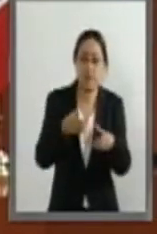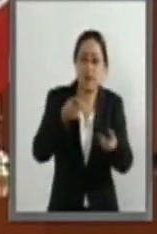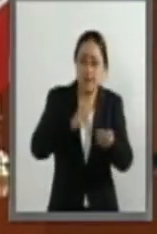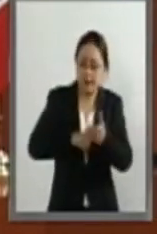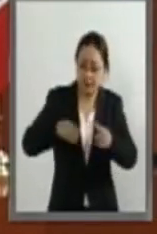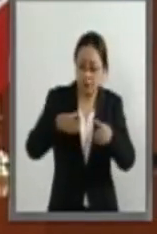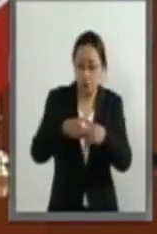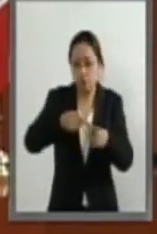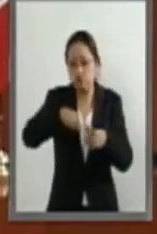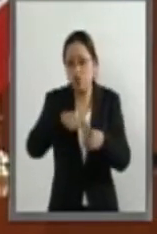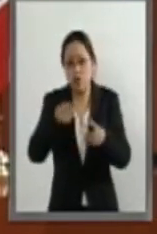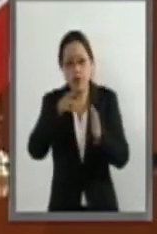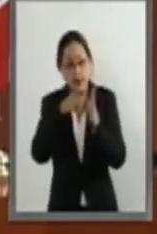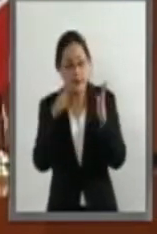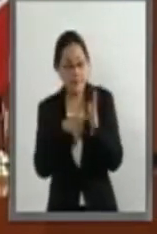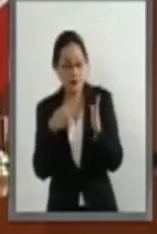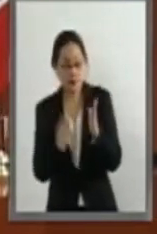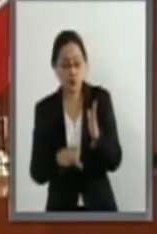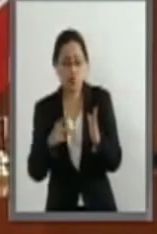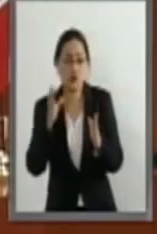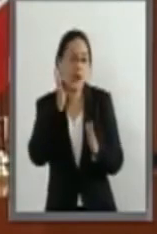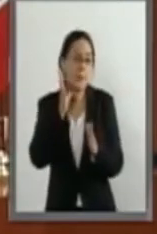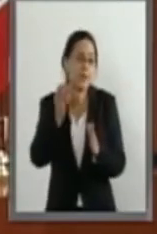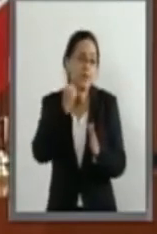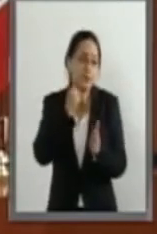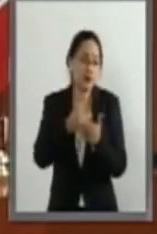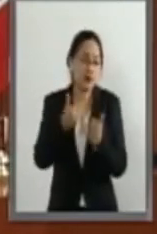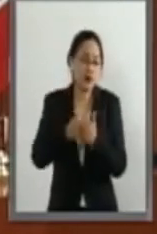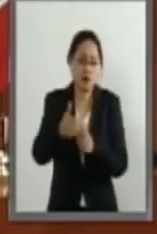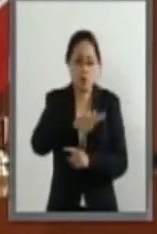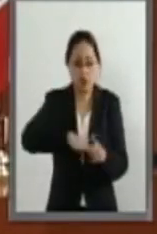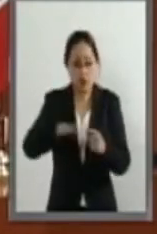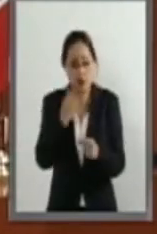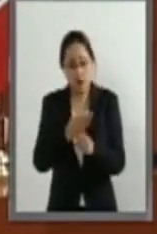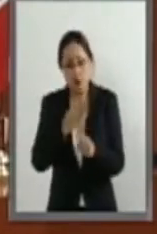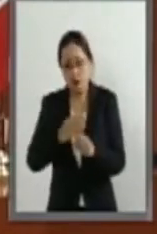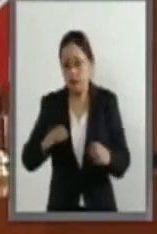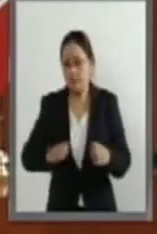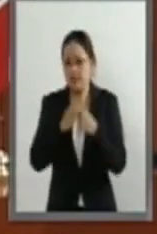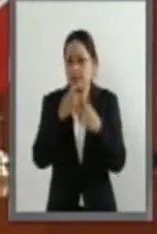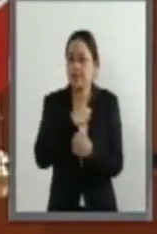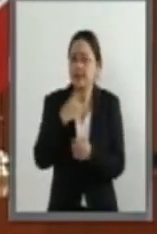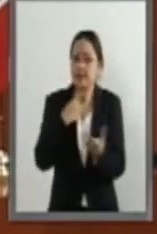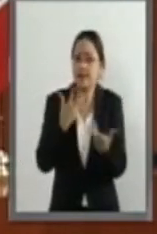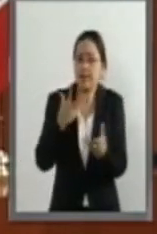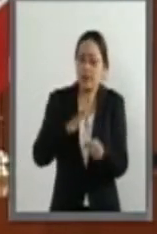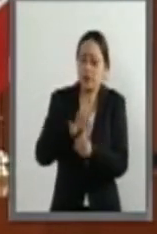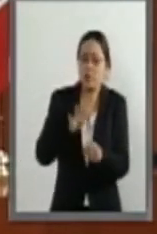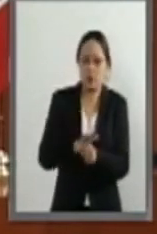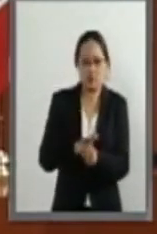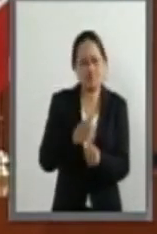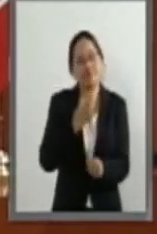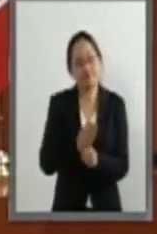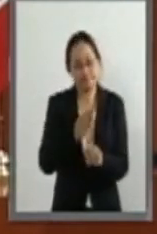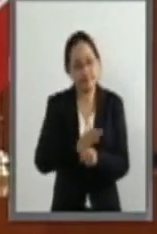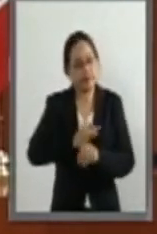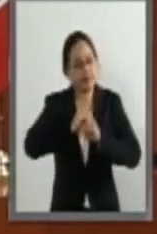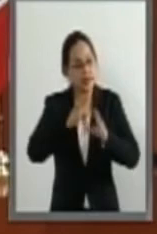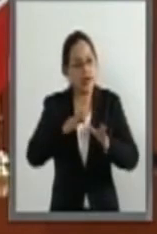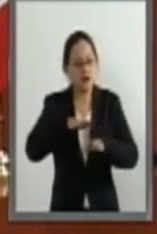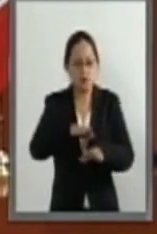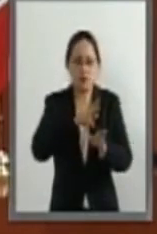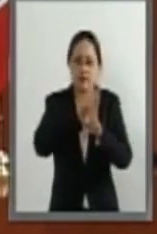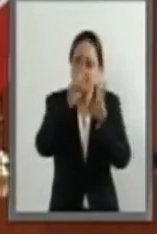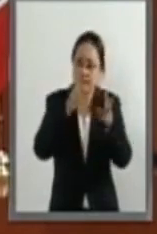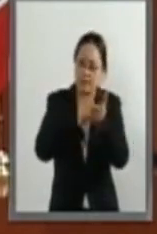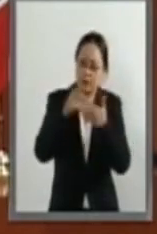en el que el reglamento de esa institución, que dadas las circunstancias de la emergencia, de crisis evidente y en cierto tema de derechos